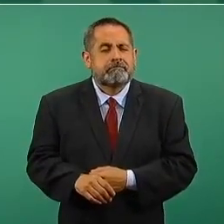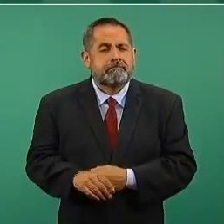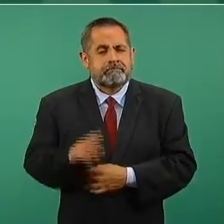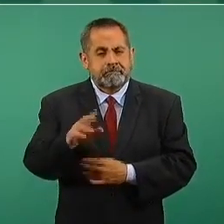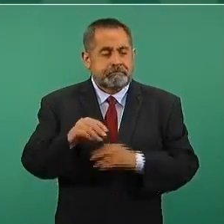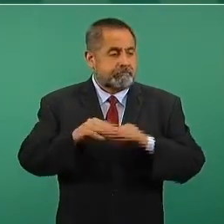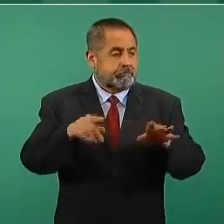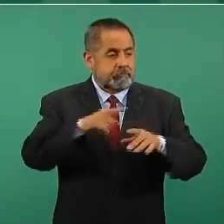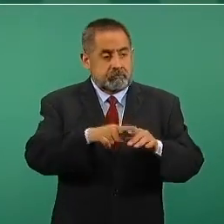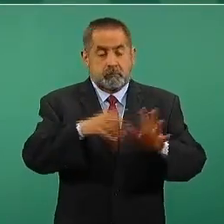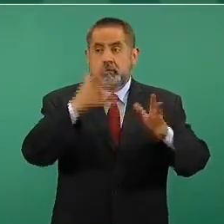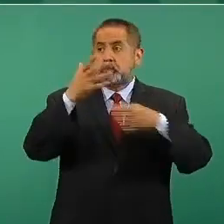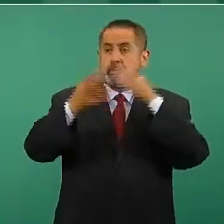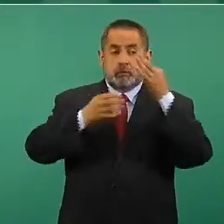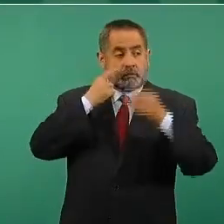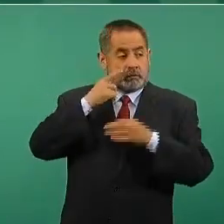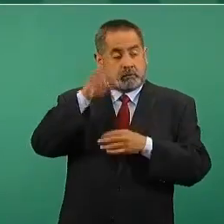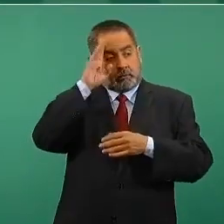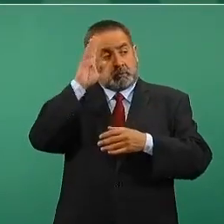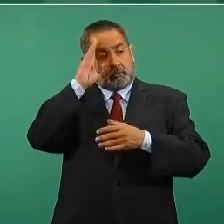lo dan como gran noticia,